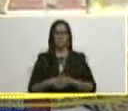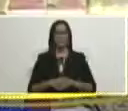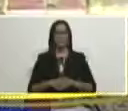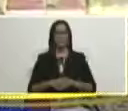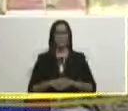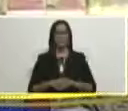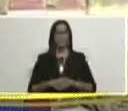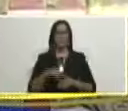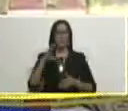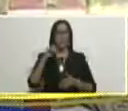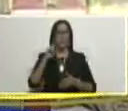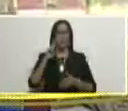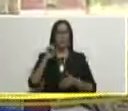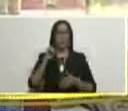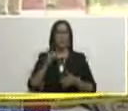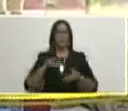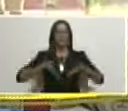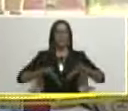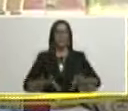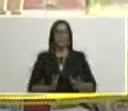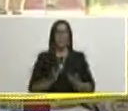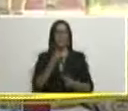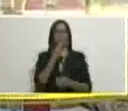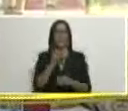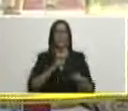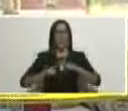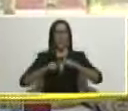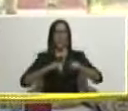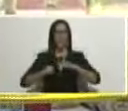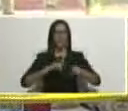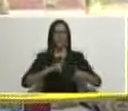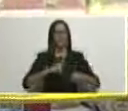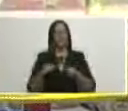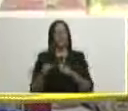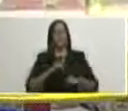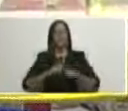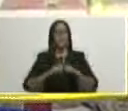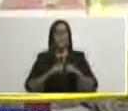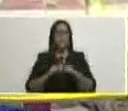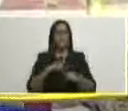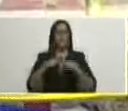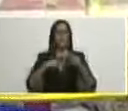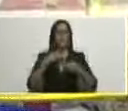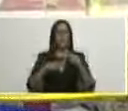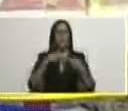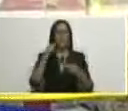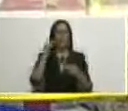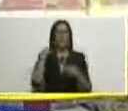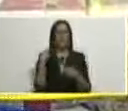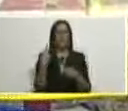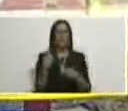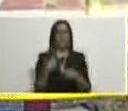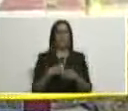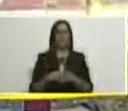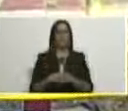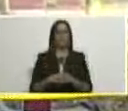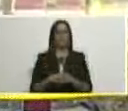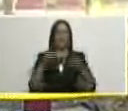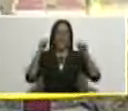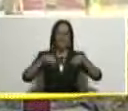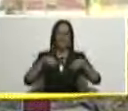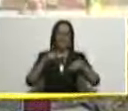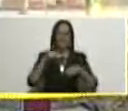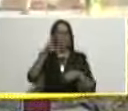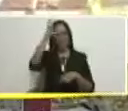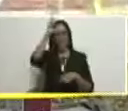Por Coro nacieron dos grandes movimientos. El movimiento revolucionario de José Leonardo Chirino y aquí en Falcón, lo